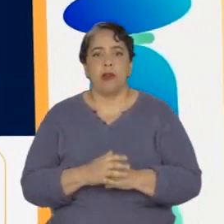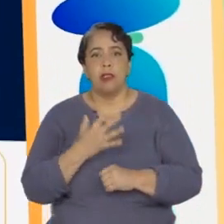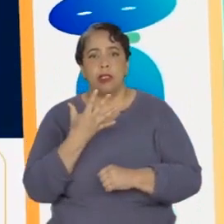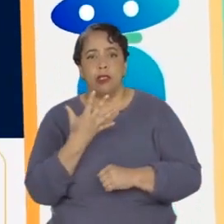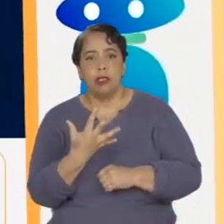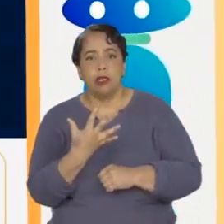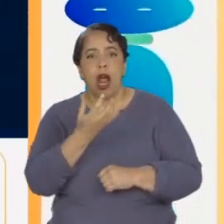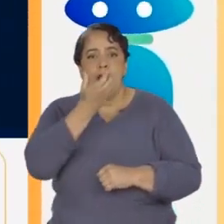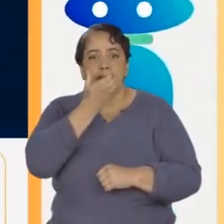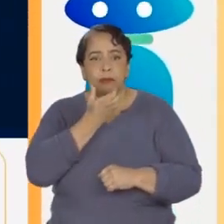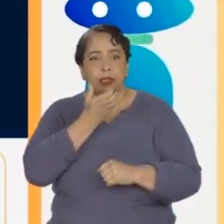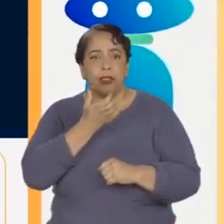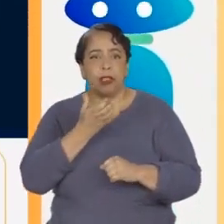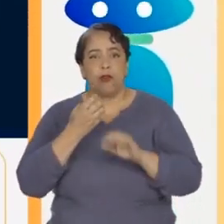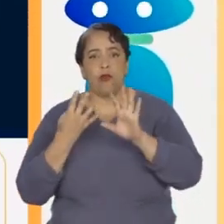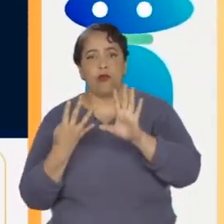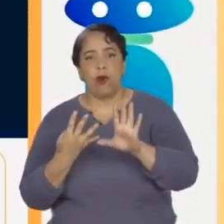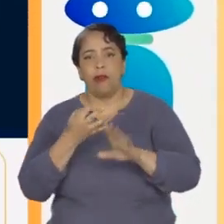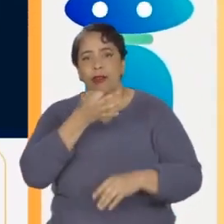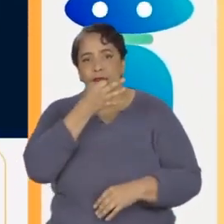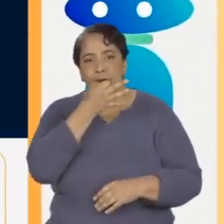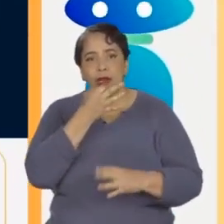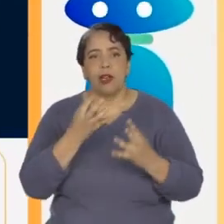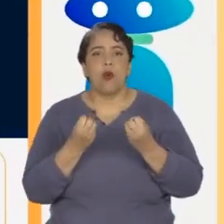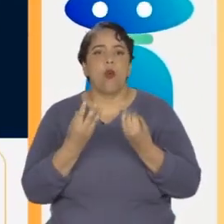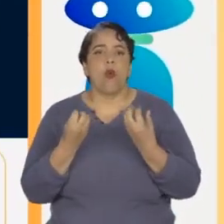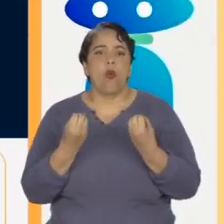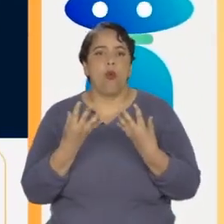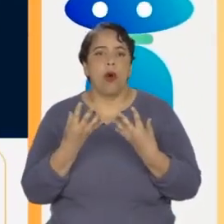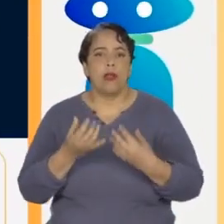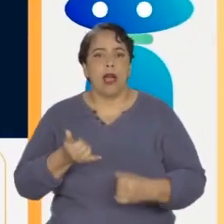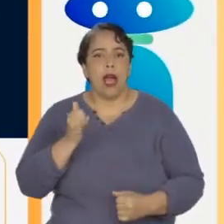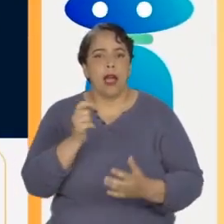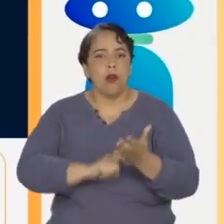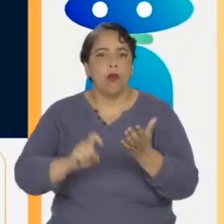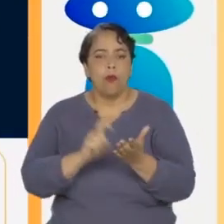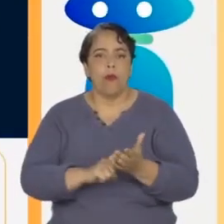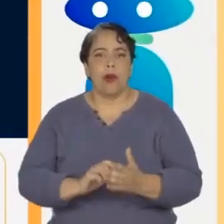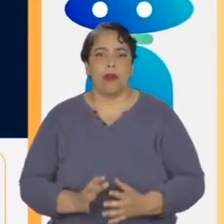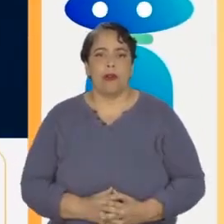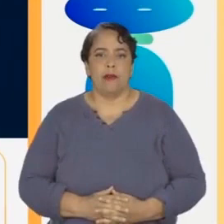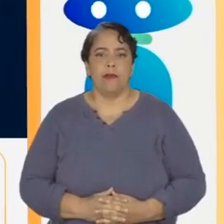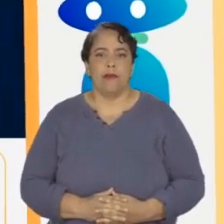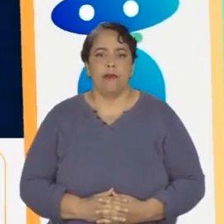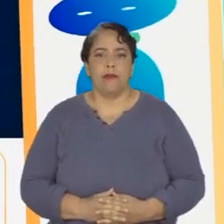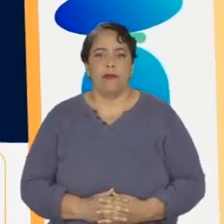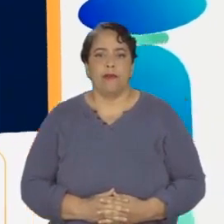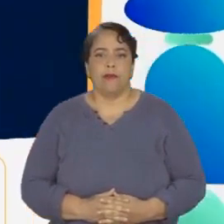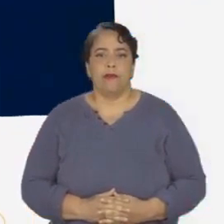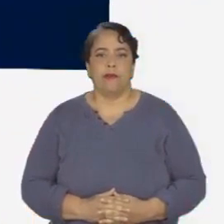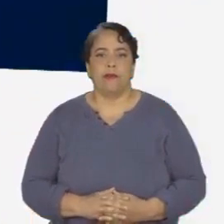tengo 5 manzanas rojas y 9 verdes, ¿cuántas manzanas tengo en total?